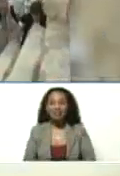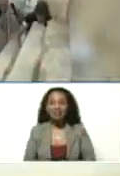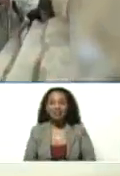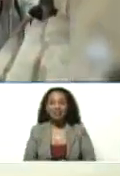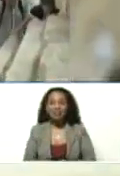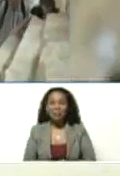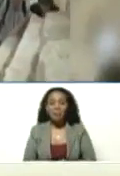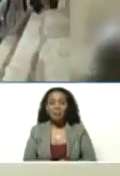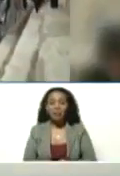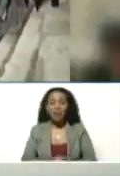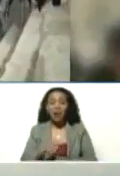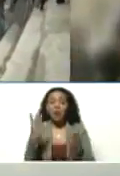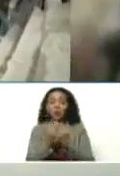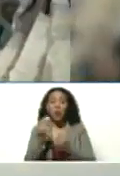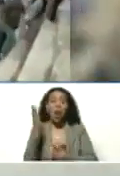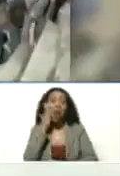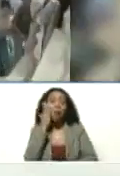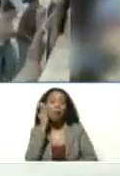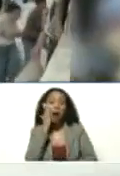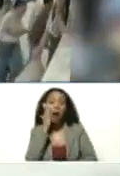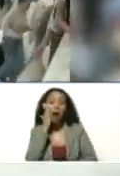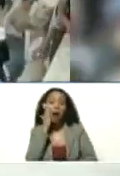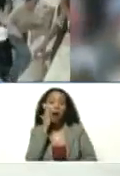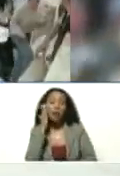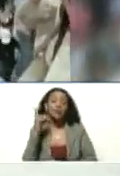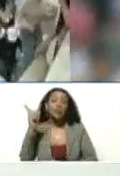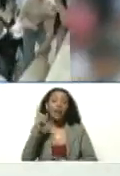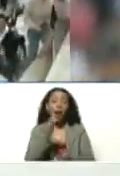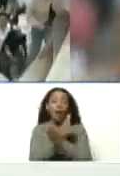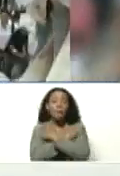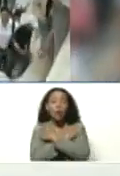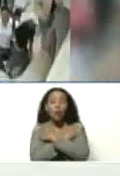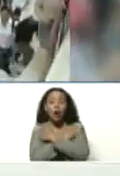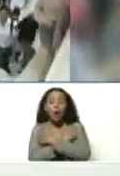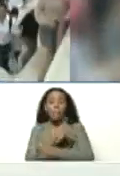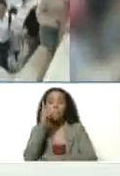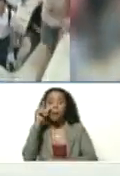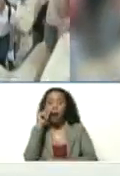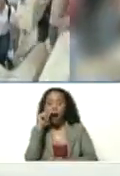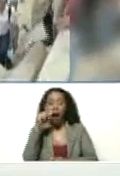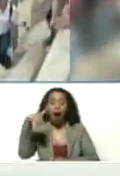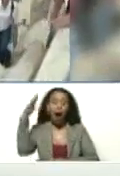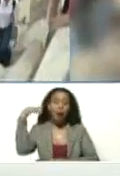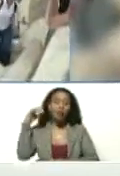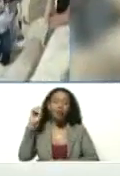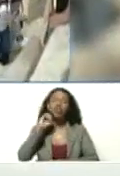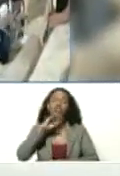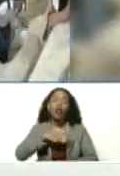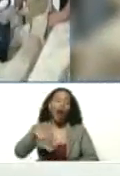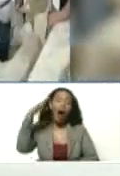Y con su madre Nefertiti. Y con su padre, Akenatón.